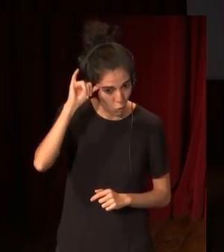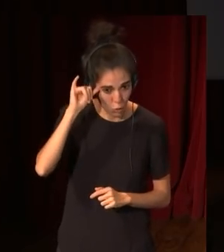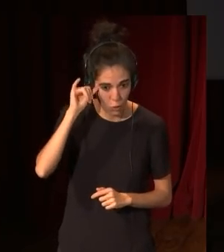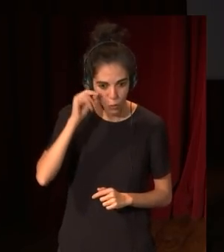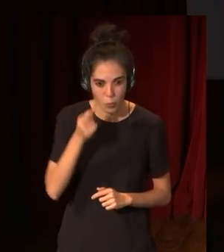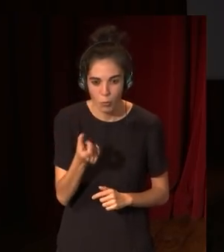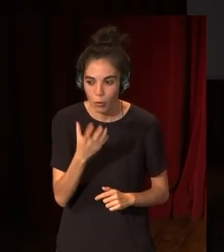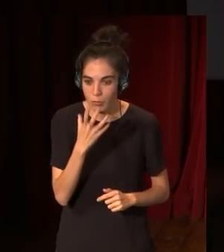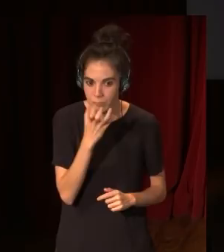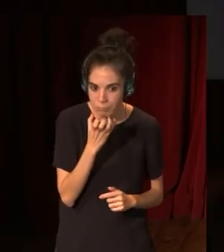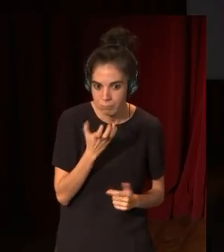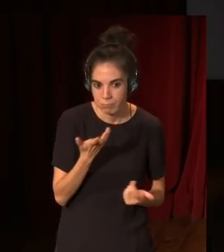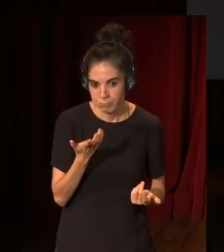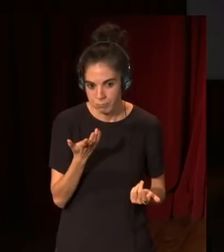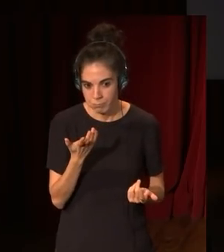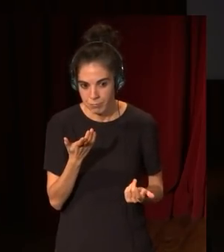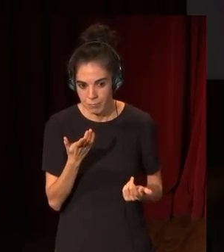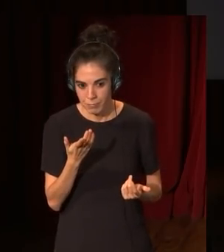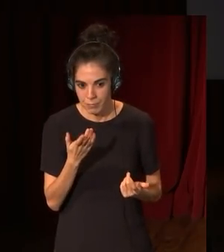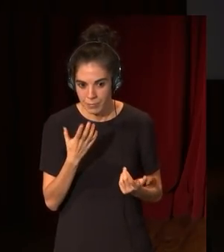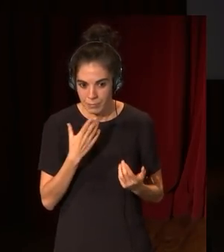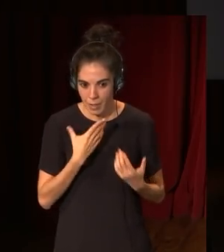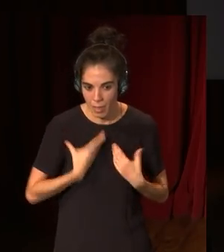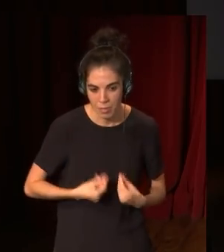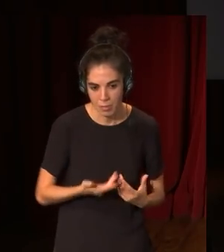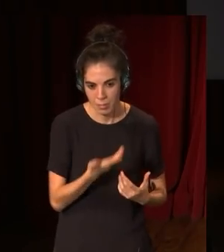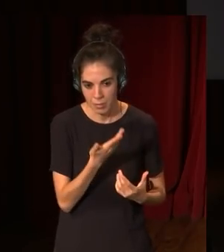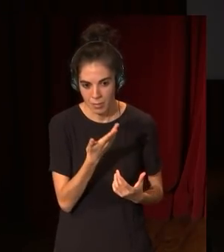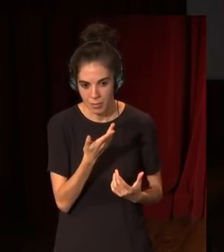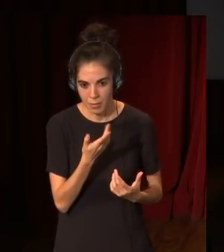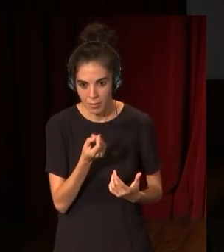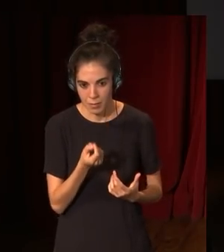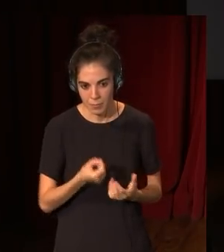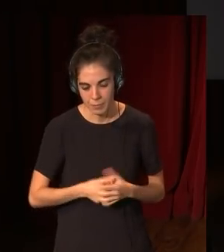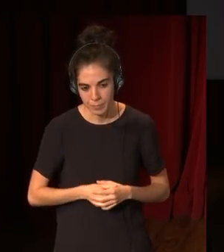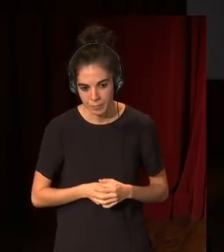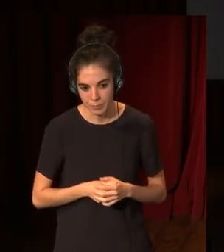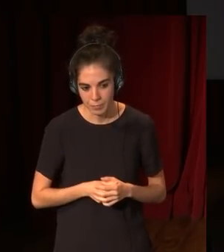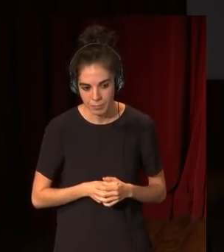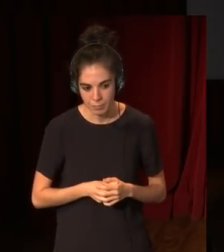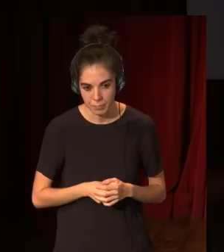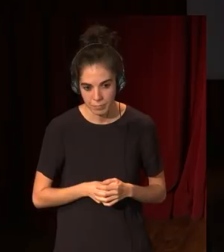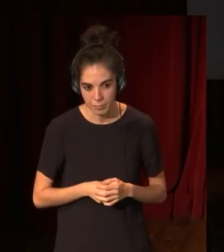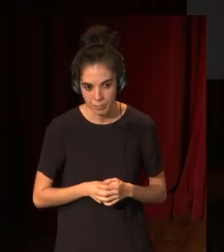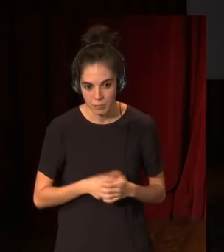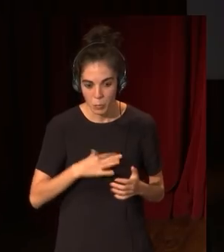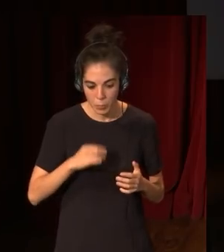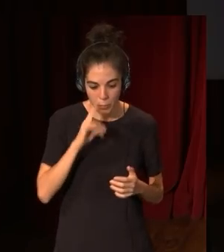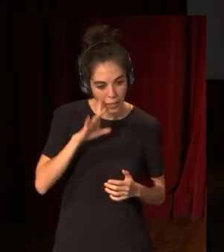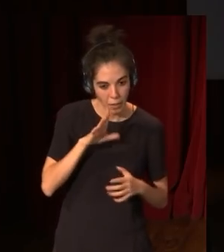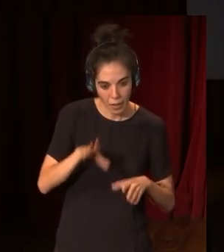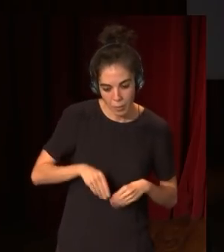melancólico desesperado y guy de casi conformado con el hecho de que todos los